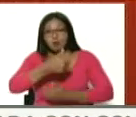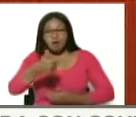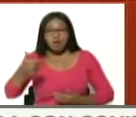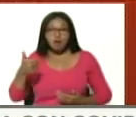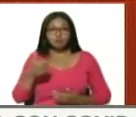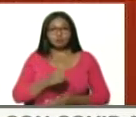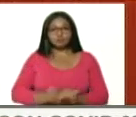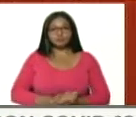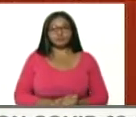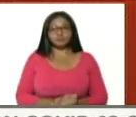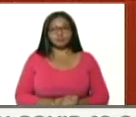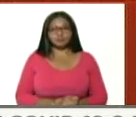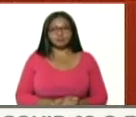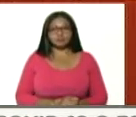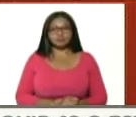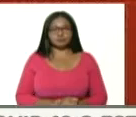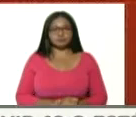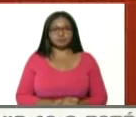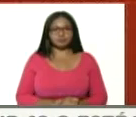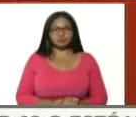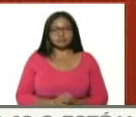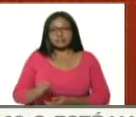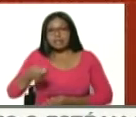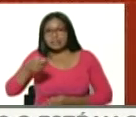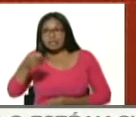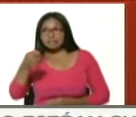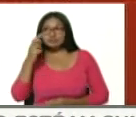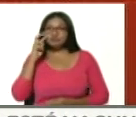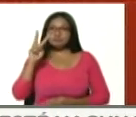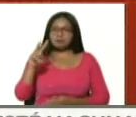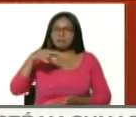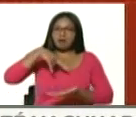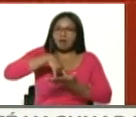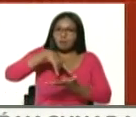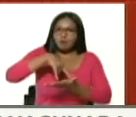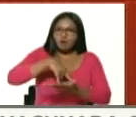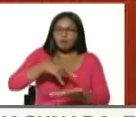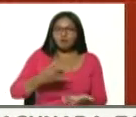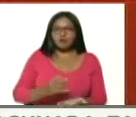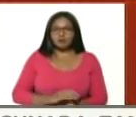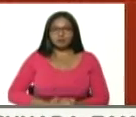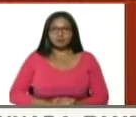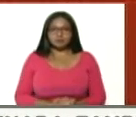allá. En el Táchira, por allá vivo, en Carabobo,